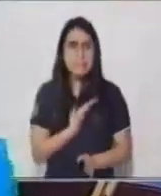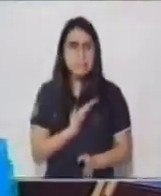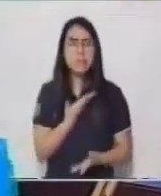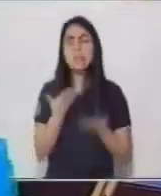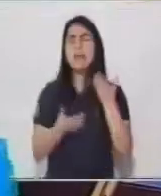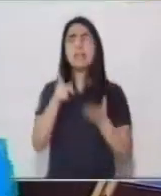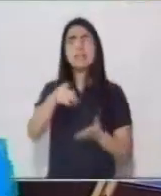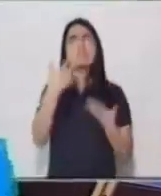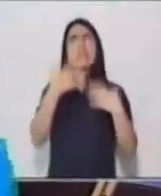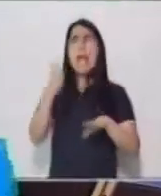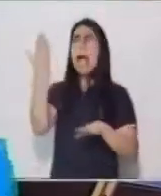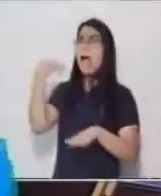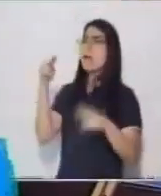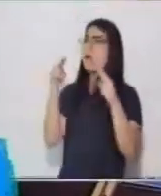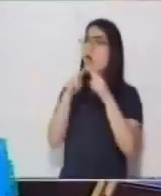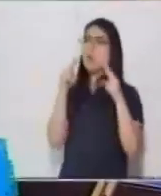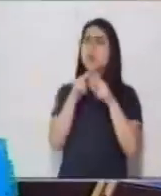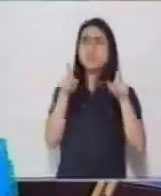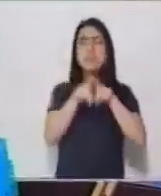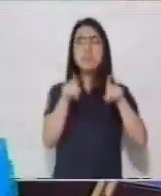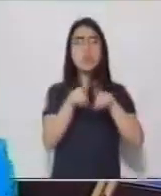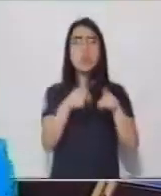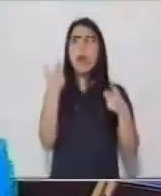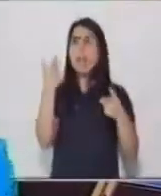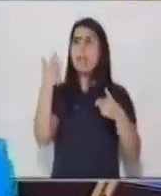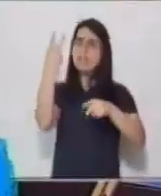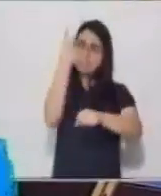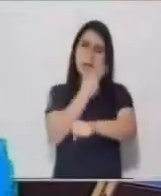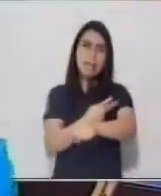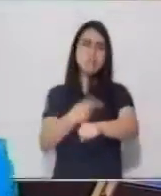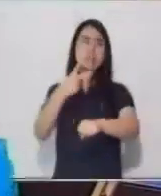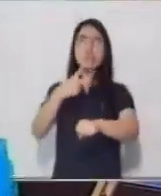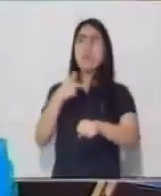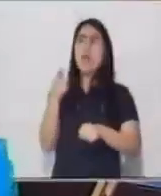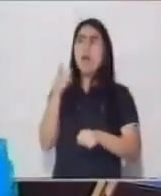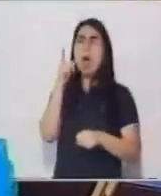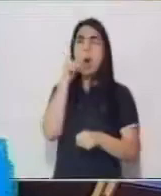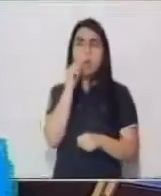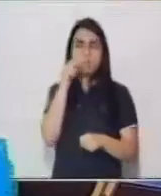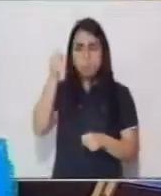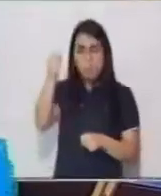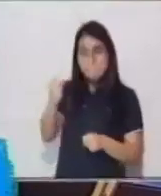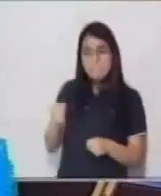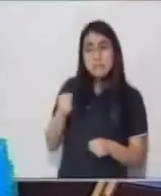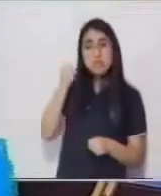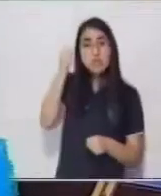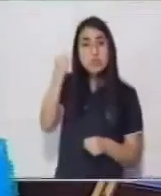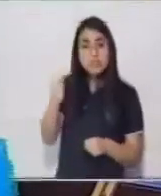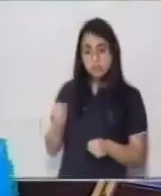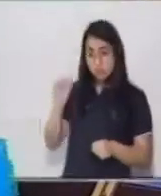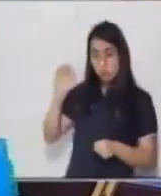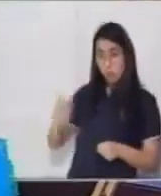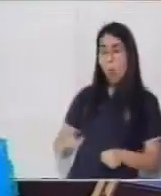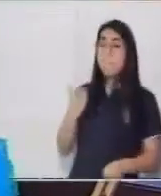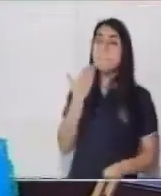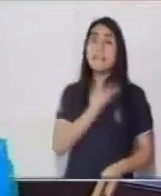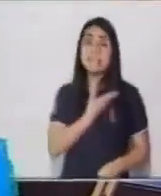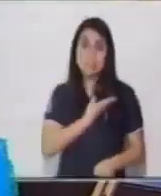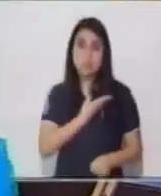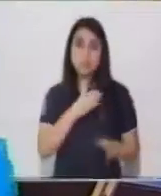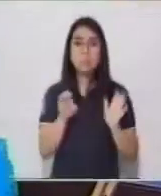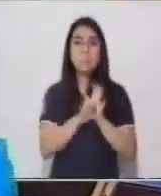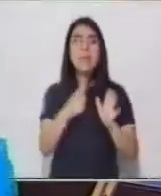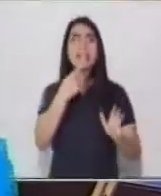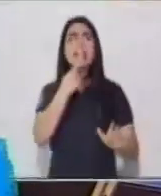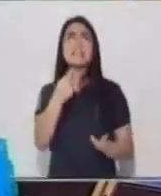siempre decía que venía el lobo y salía gritando. La gente de la comunidad